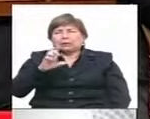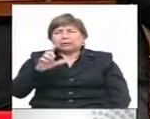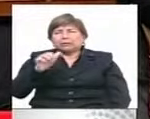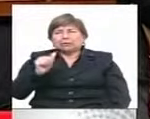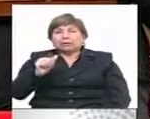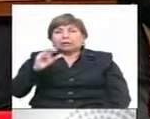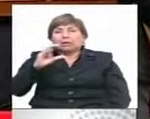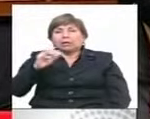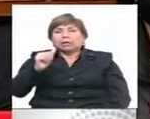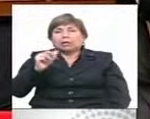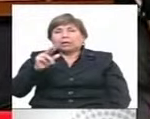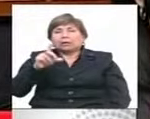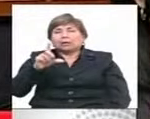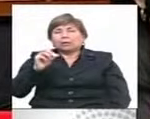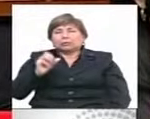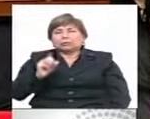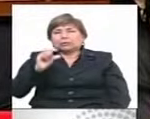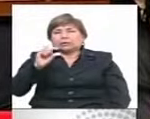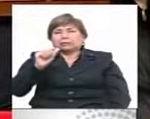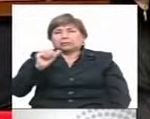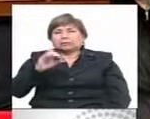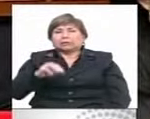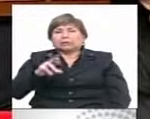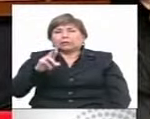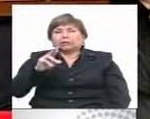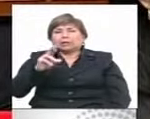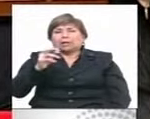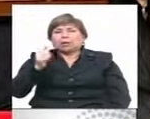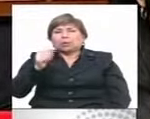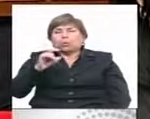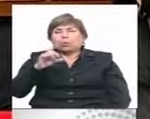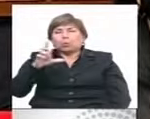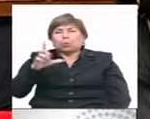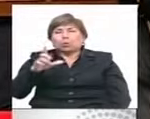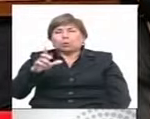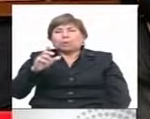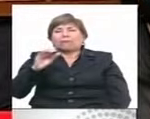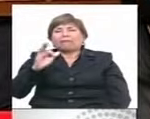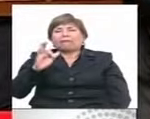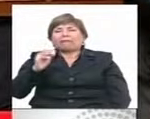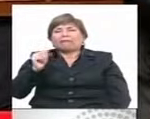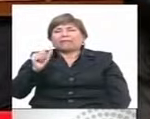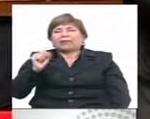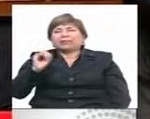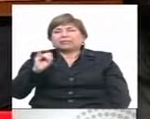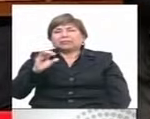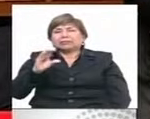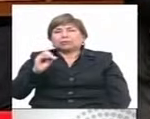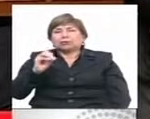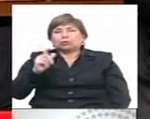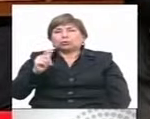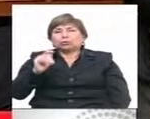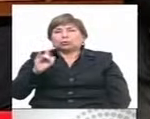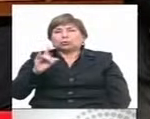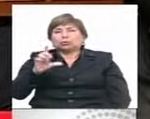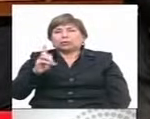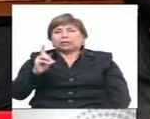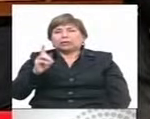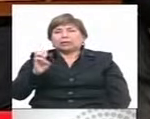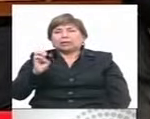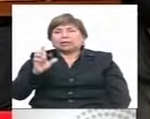Carlos García Bedoya, de Raúl Porras Barrenechea, de Francisco Tudela. Sin embargo, hoy día